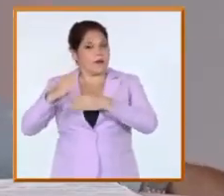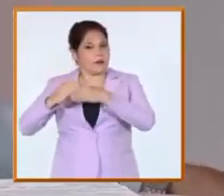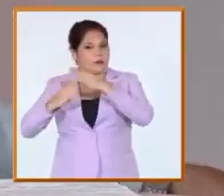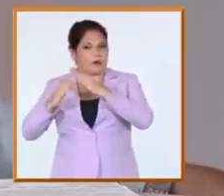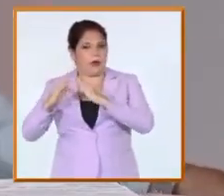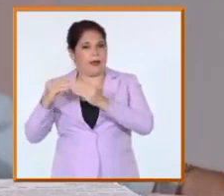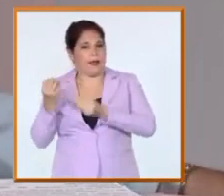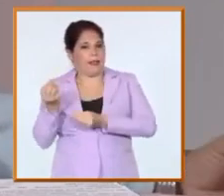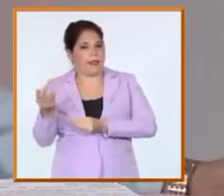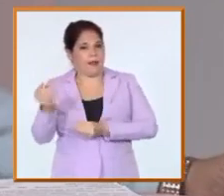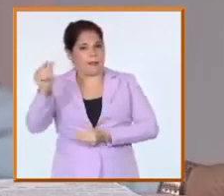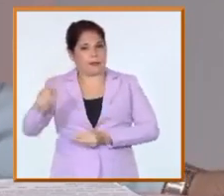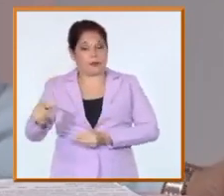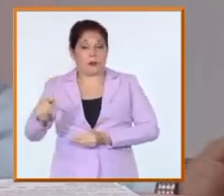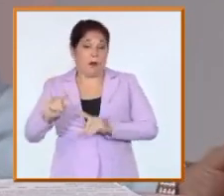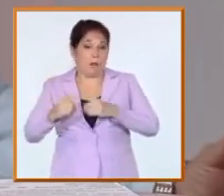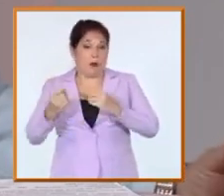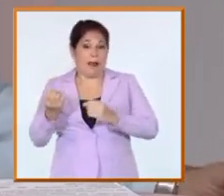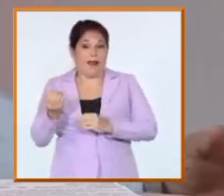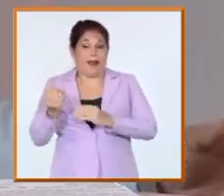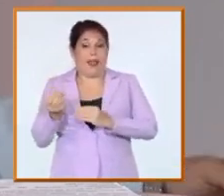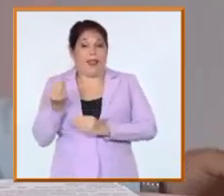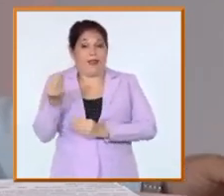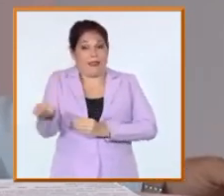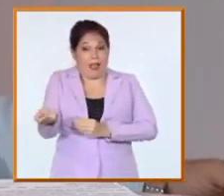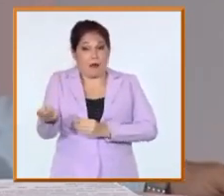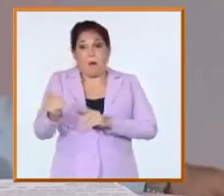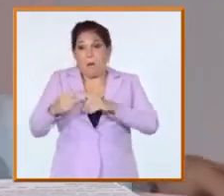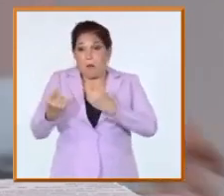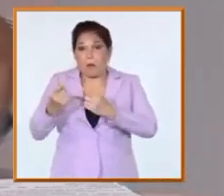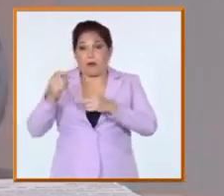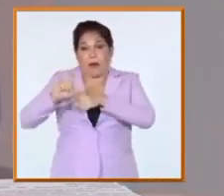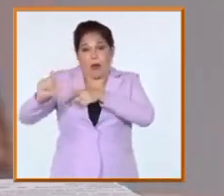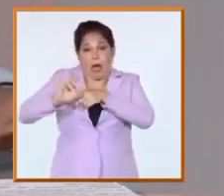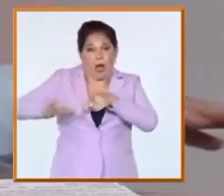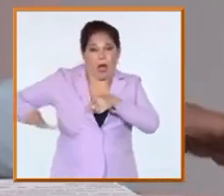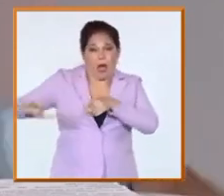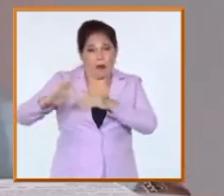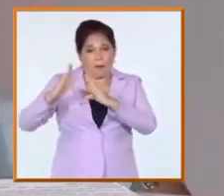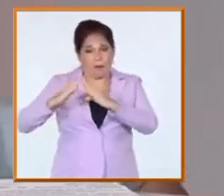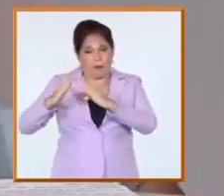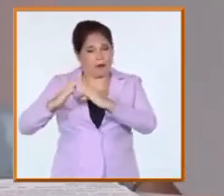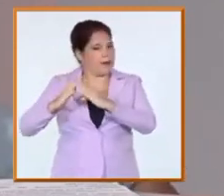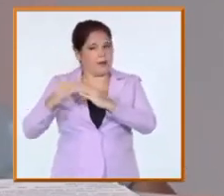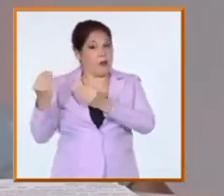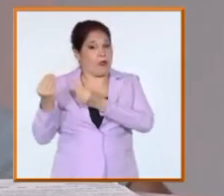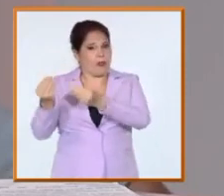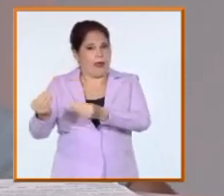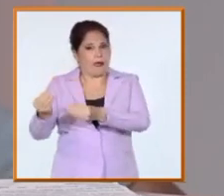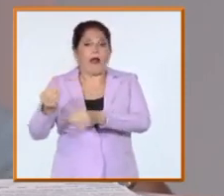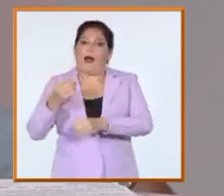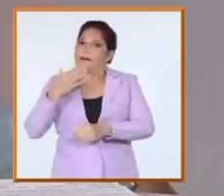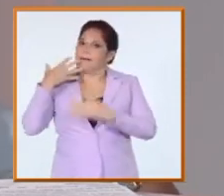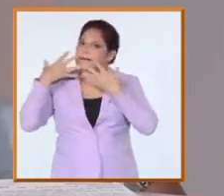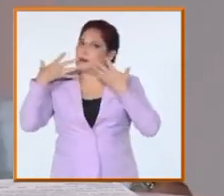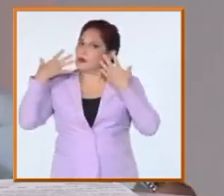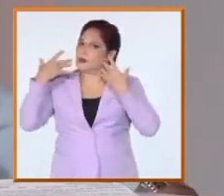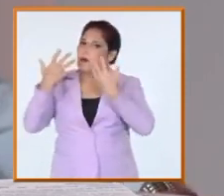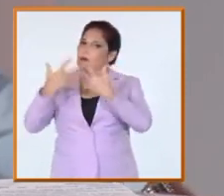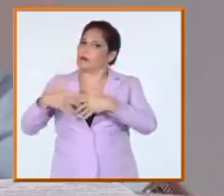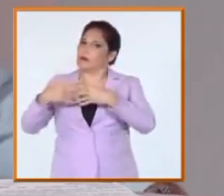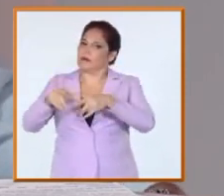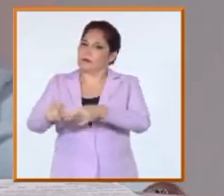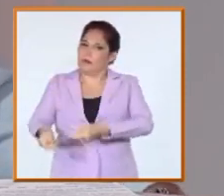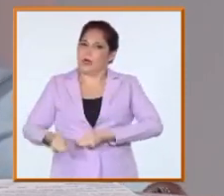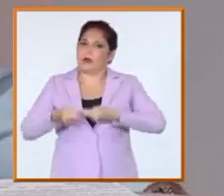de el seguimiento y organización que estamos en condiciones de crecer muchísimo en este en este frente de trabajo buscando estabilidad